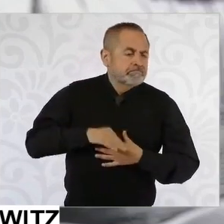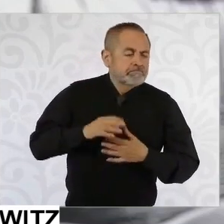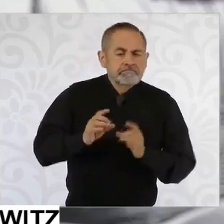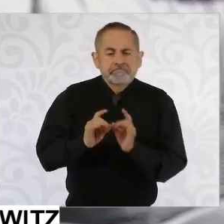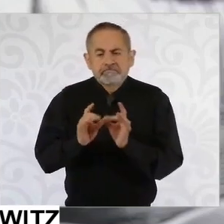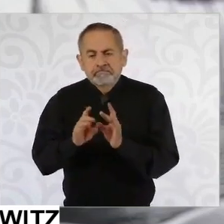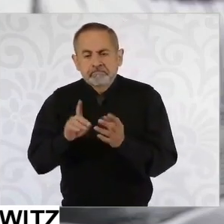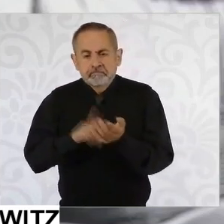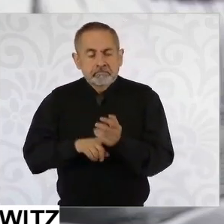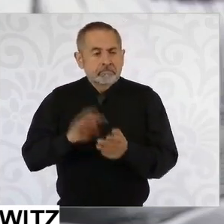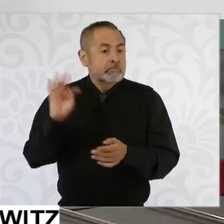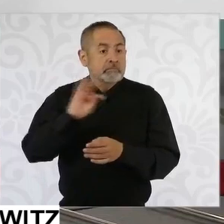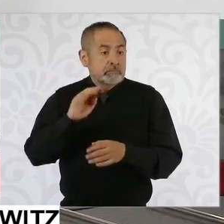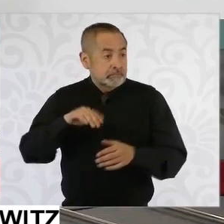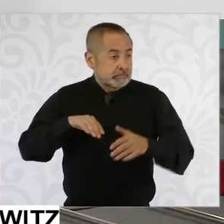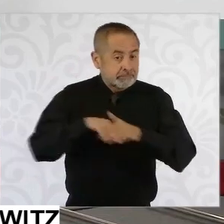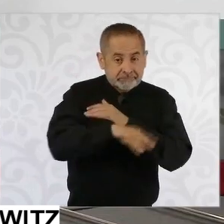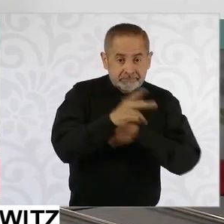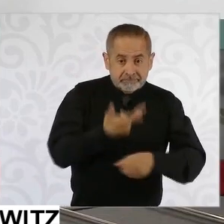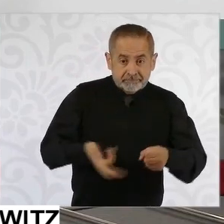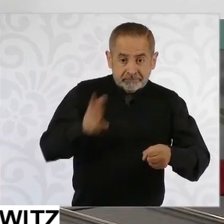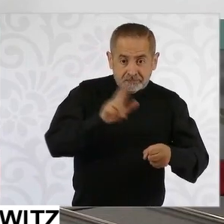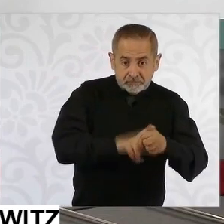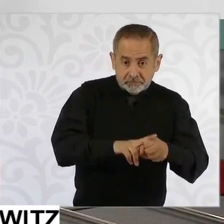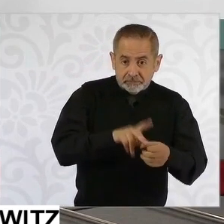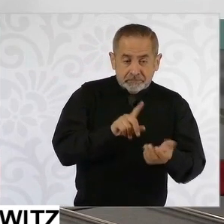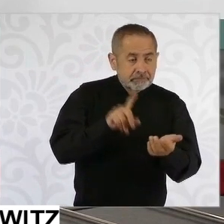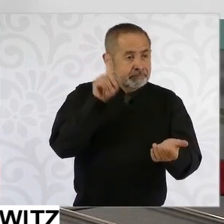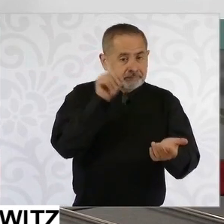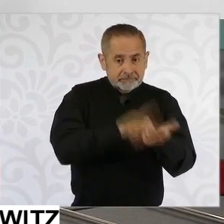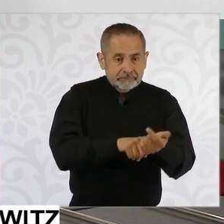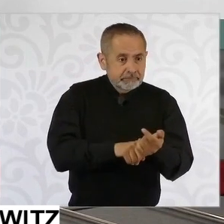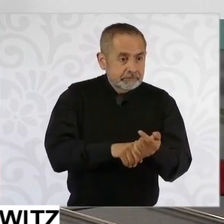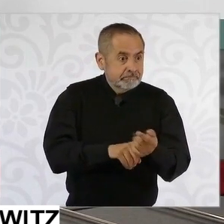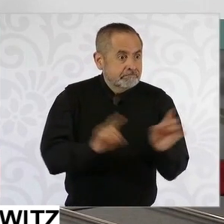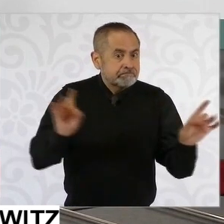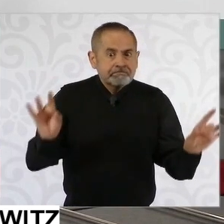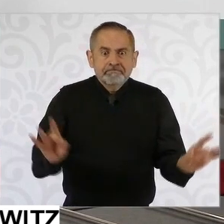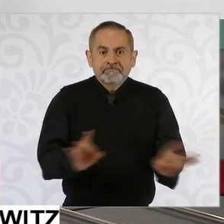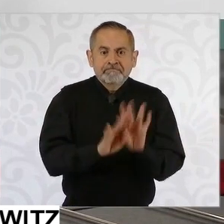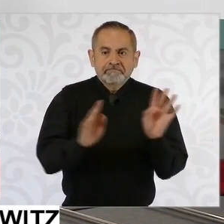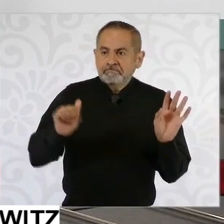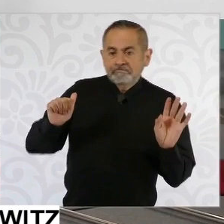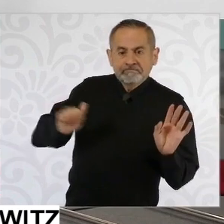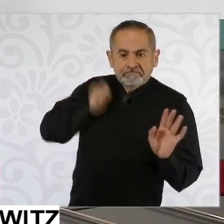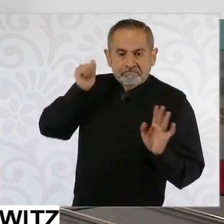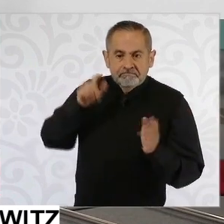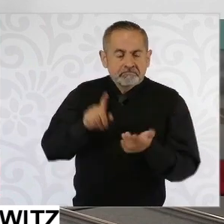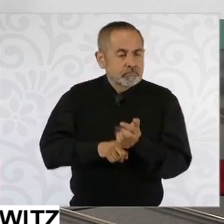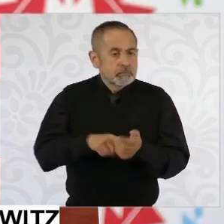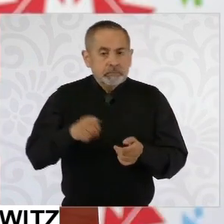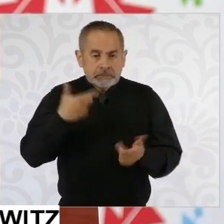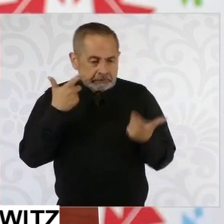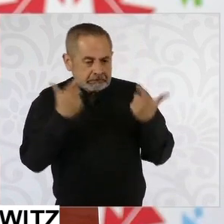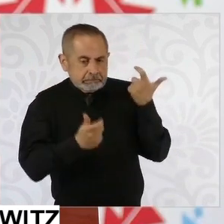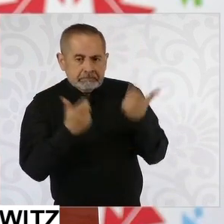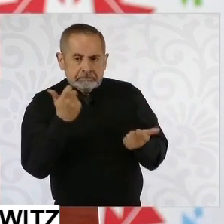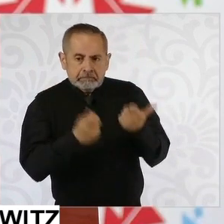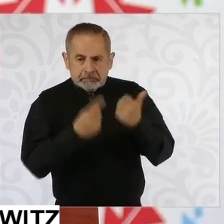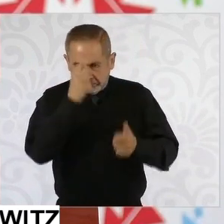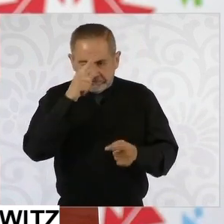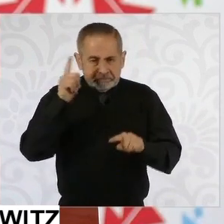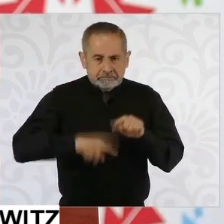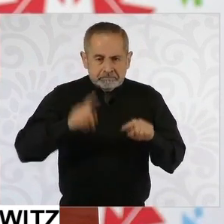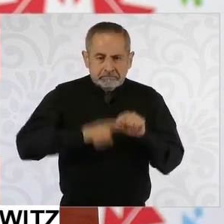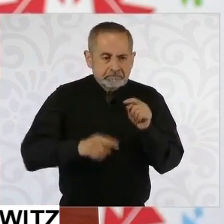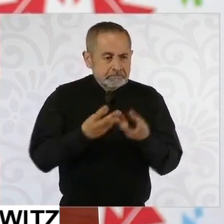infecciones intrahospitalarias y que tienen como característica el que son resistentes a muchos